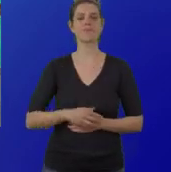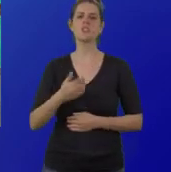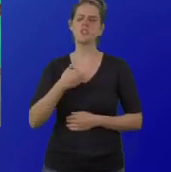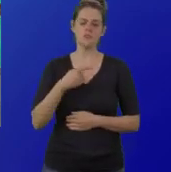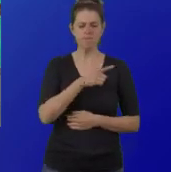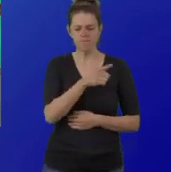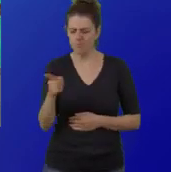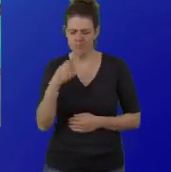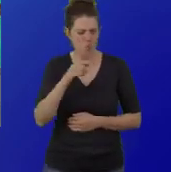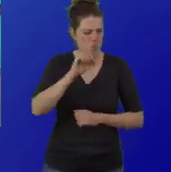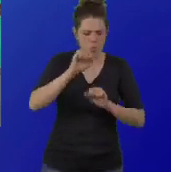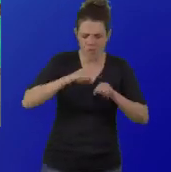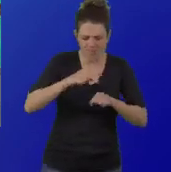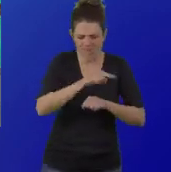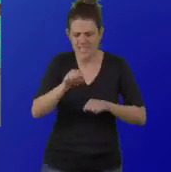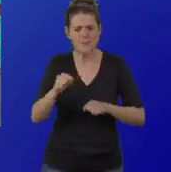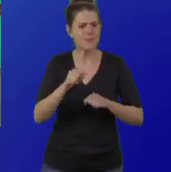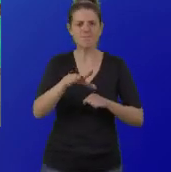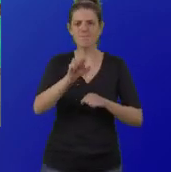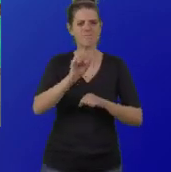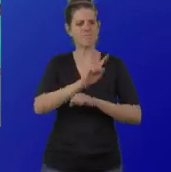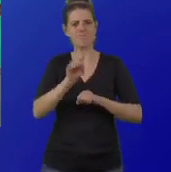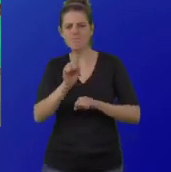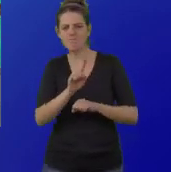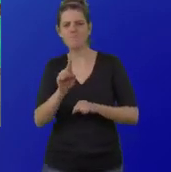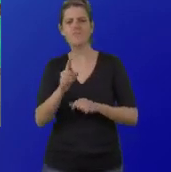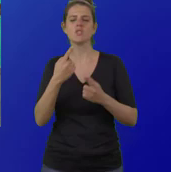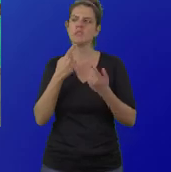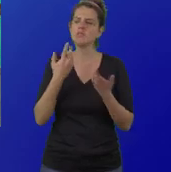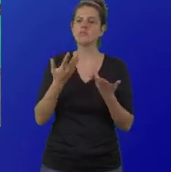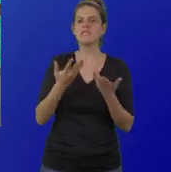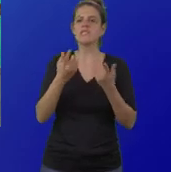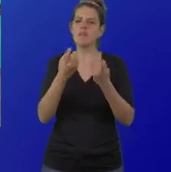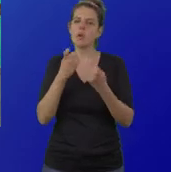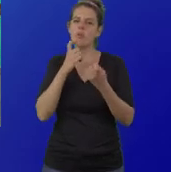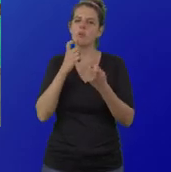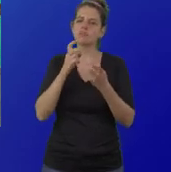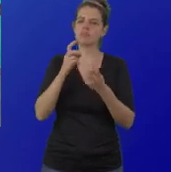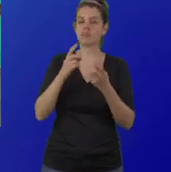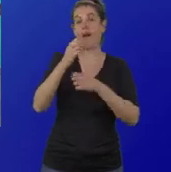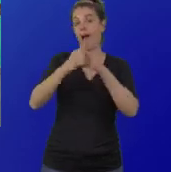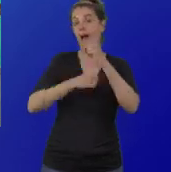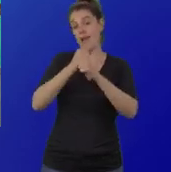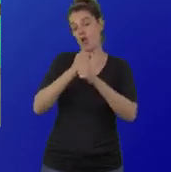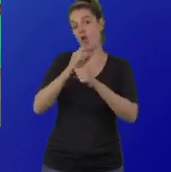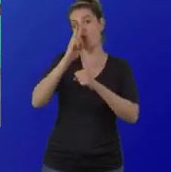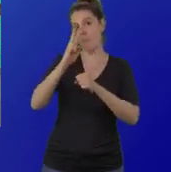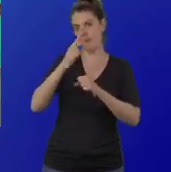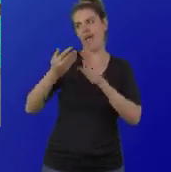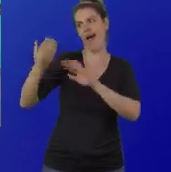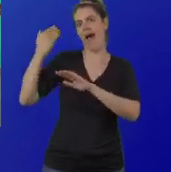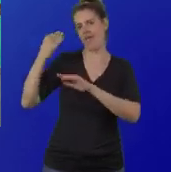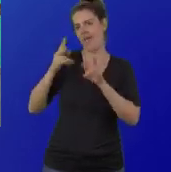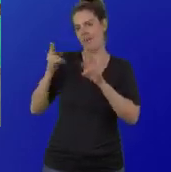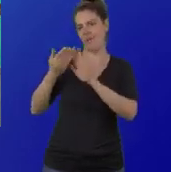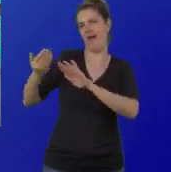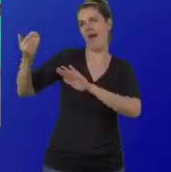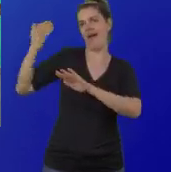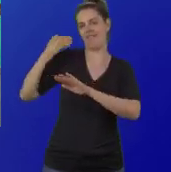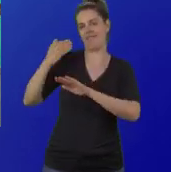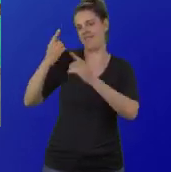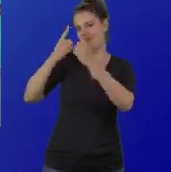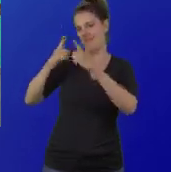que yo no los entendía a los sordos. De alguna manera tenía que buscar la posibilidad, estamos hablando de otra época que la lengua de señas no